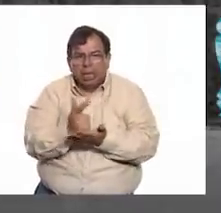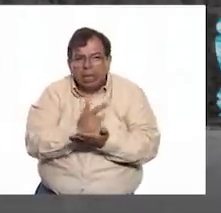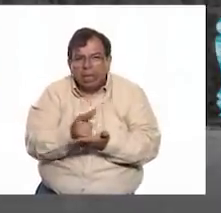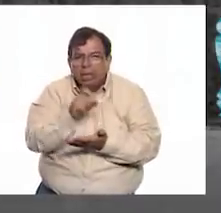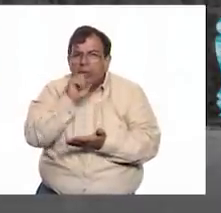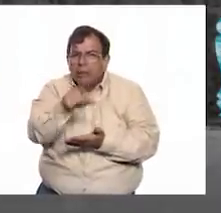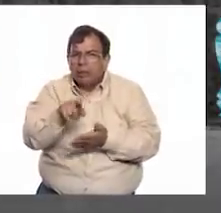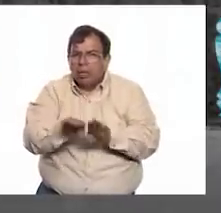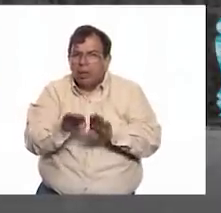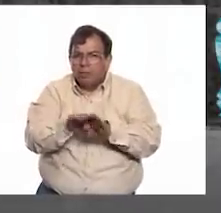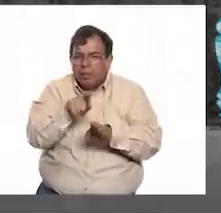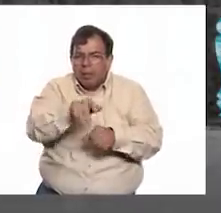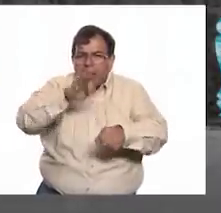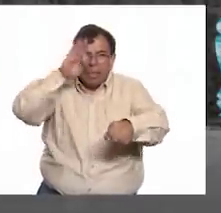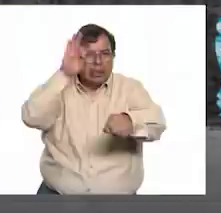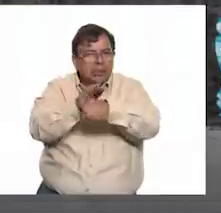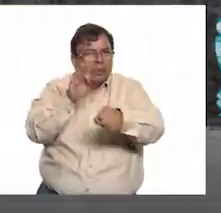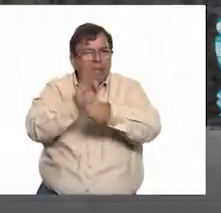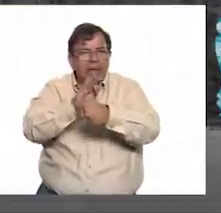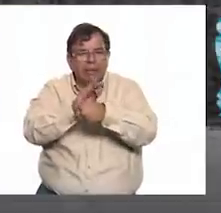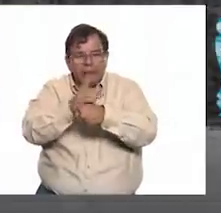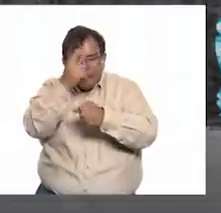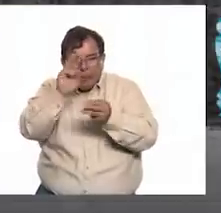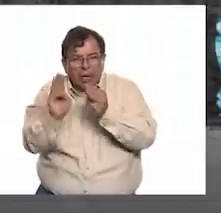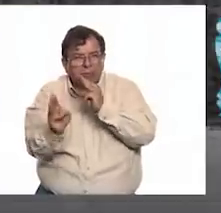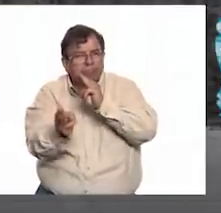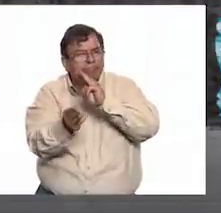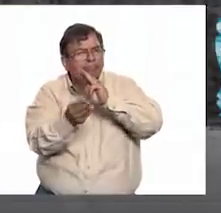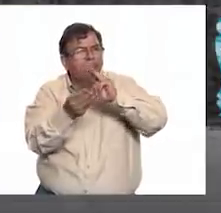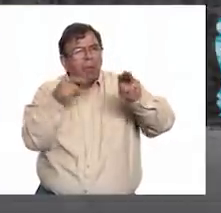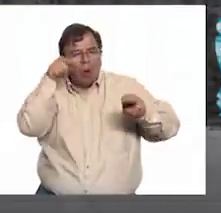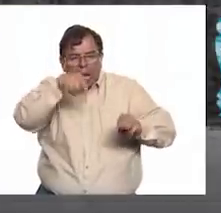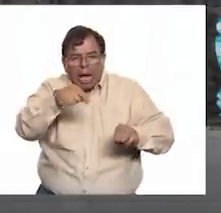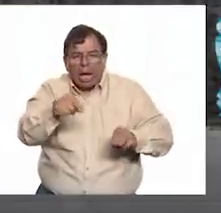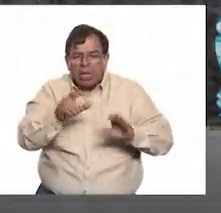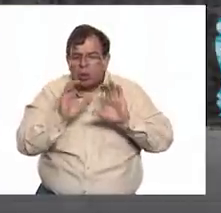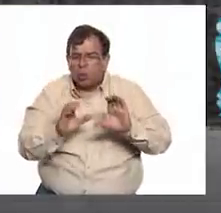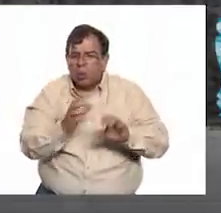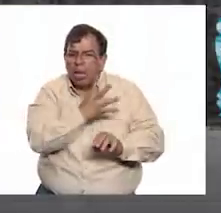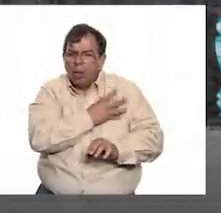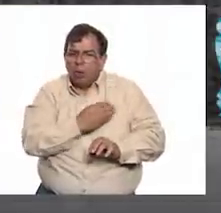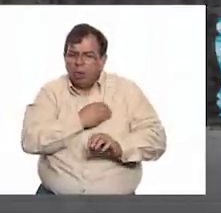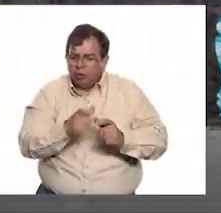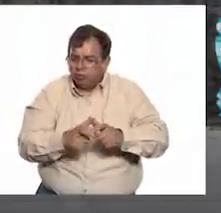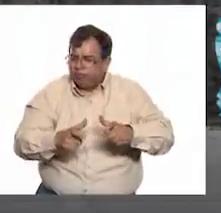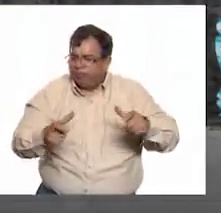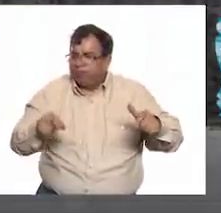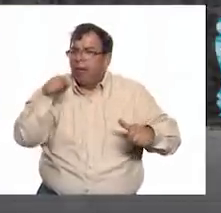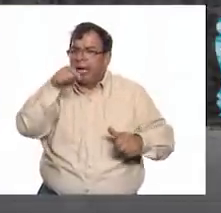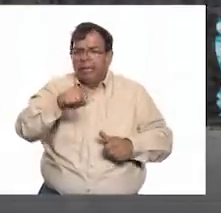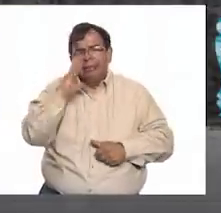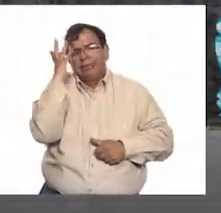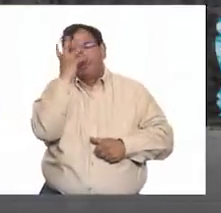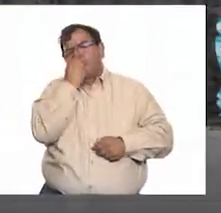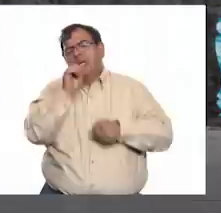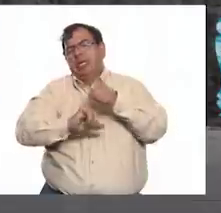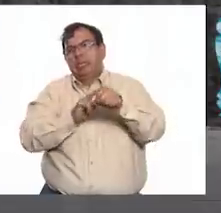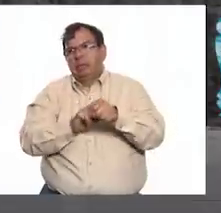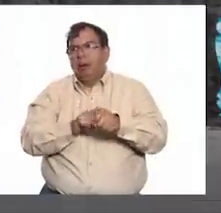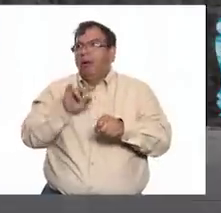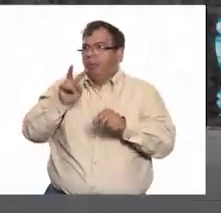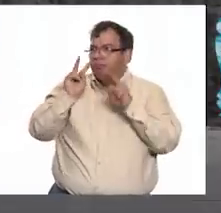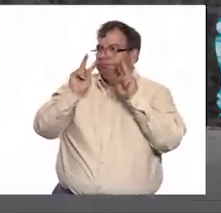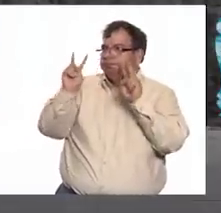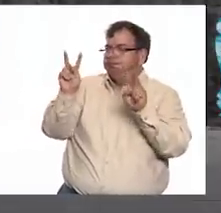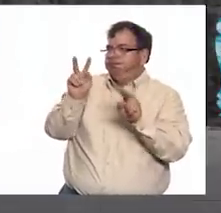declarado como patrimonio de la humanidad por su importancia para el cuidado y la reproducción de estos hermosos animales. Es que se ven impresionantes,